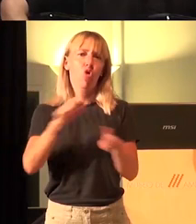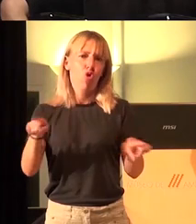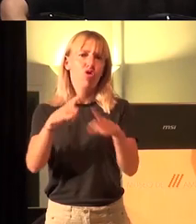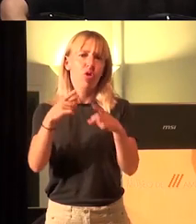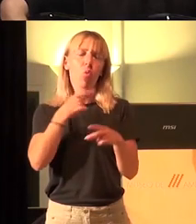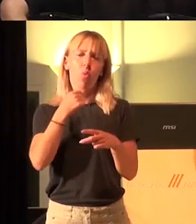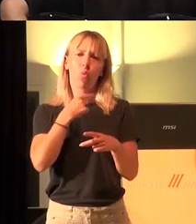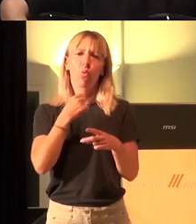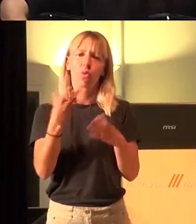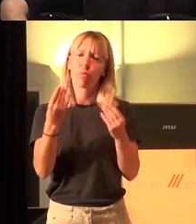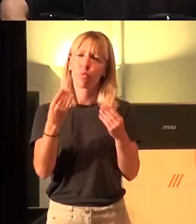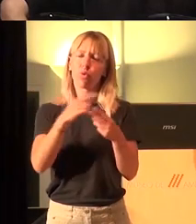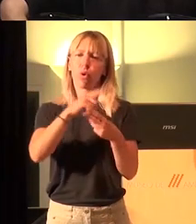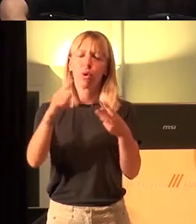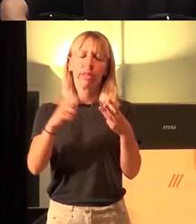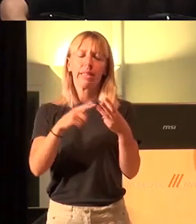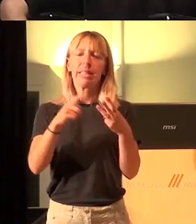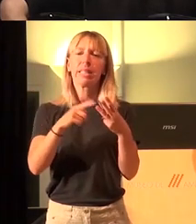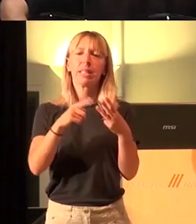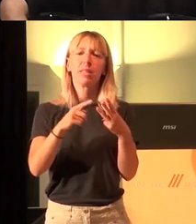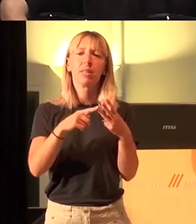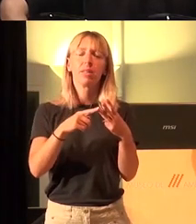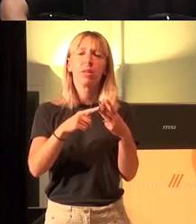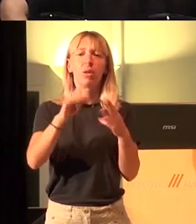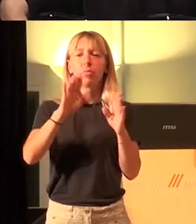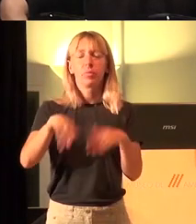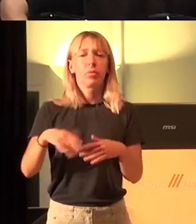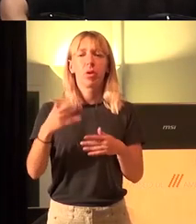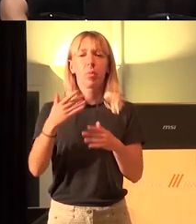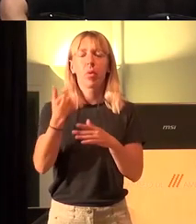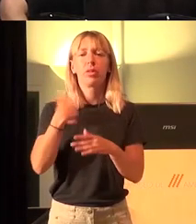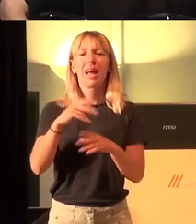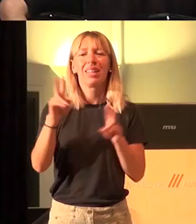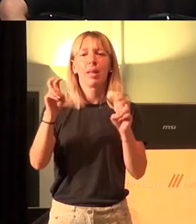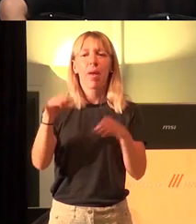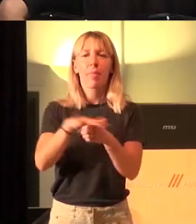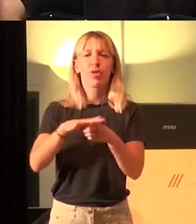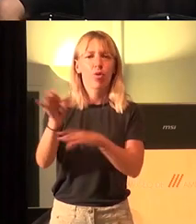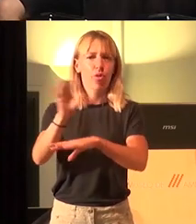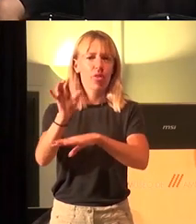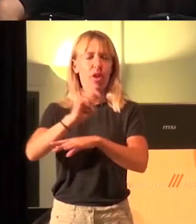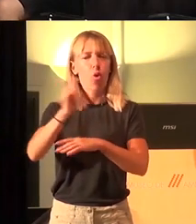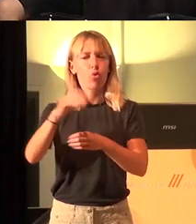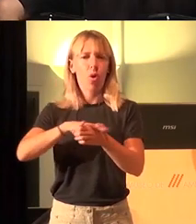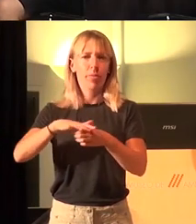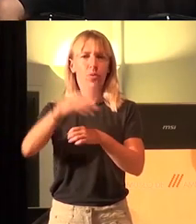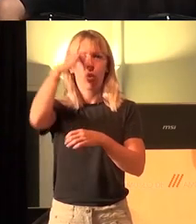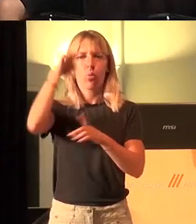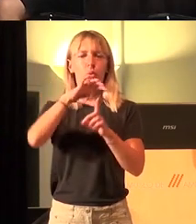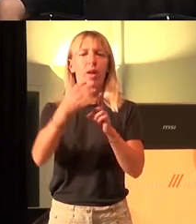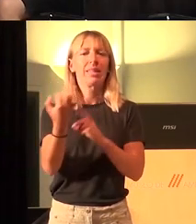pues le gusta mucho. Y luego ya también el ámbito del cine pues también es otro ámbito